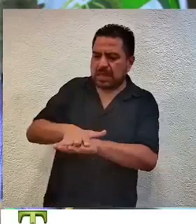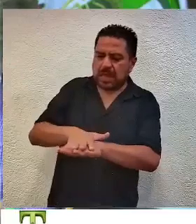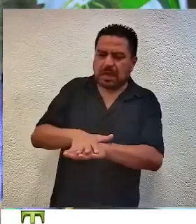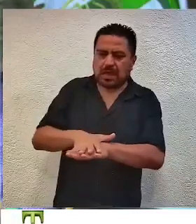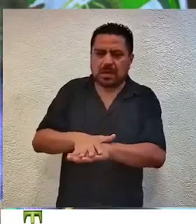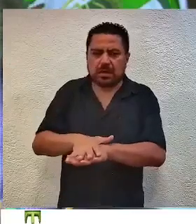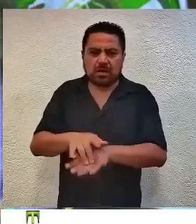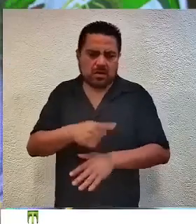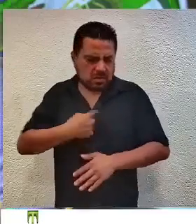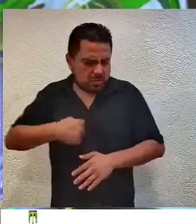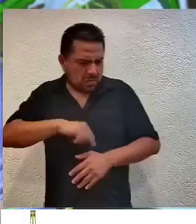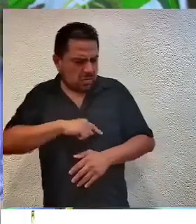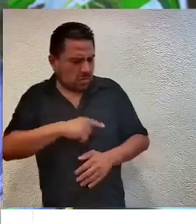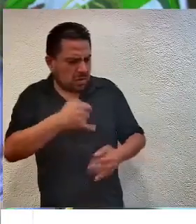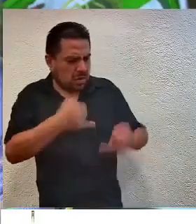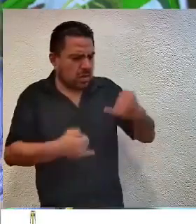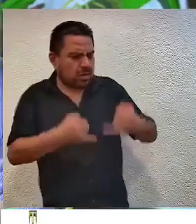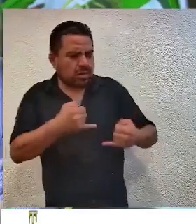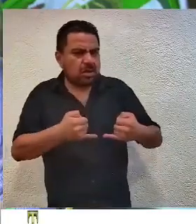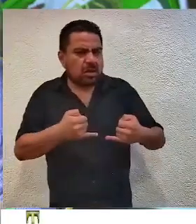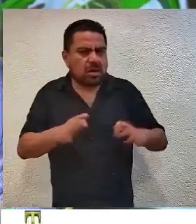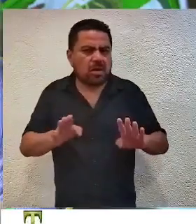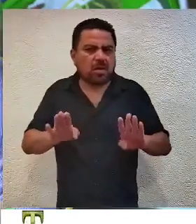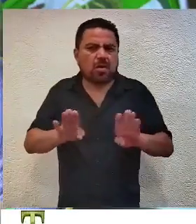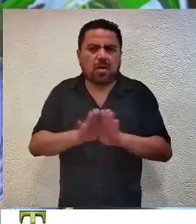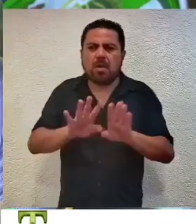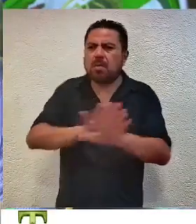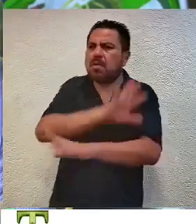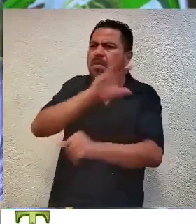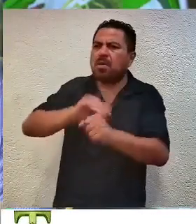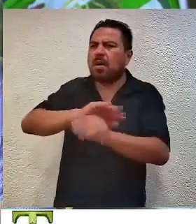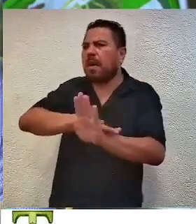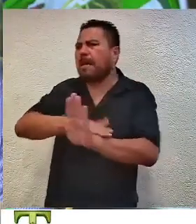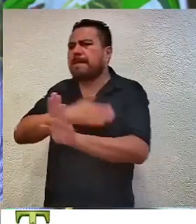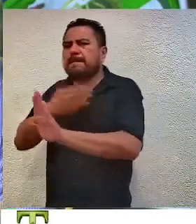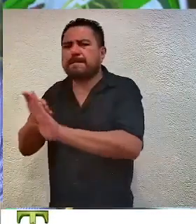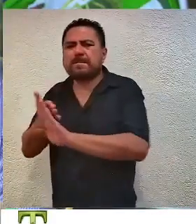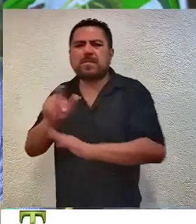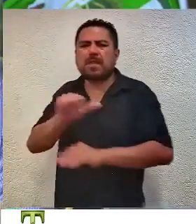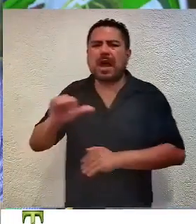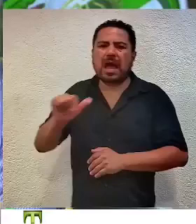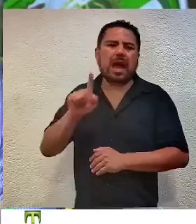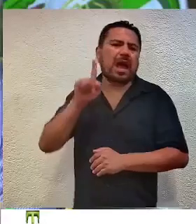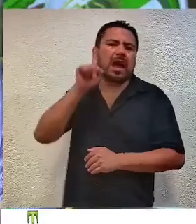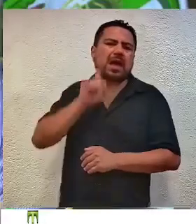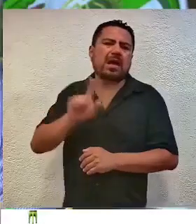un tribunal omnipotente de que toda la violencia política de género del ramo